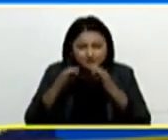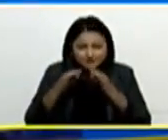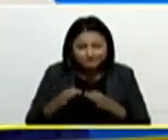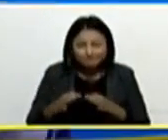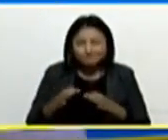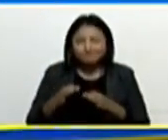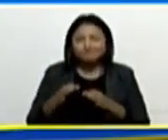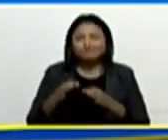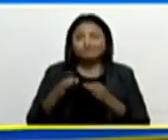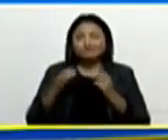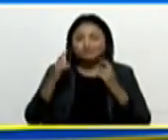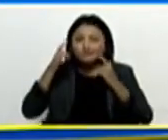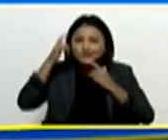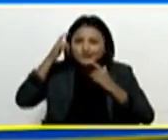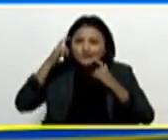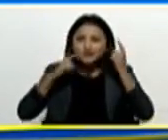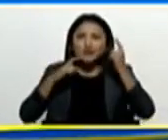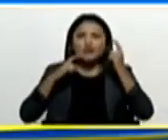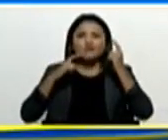Tiene el valor